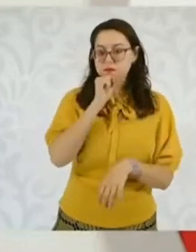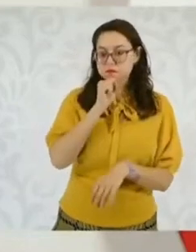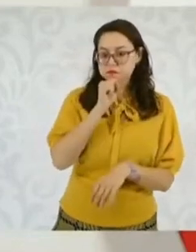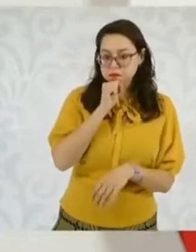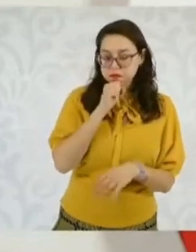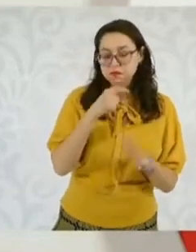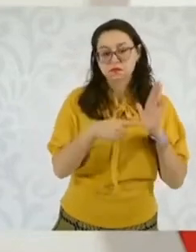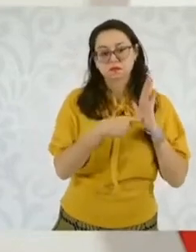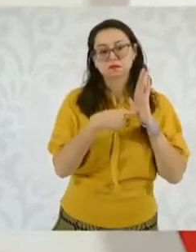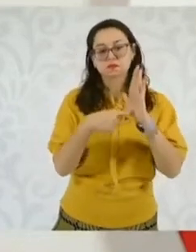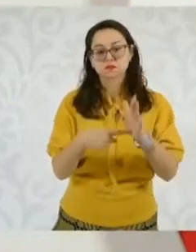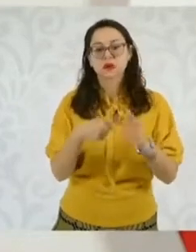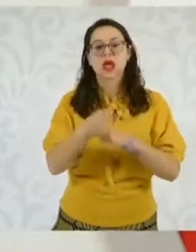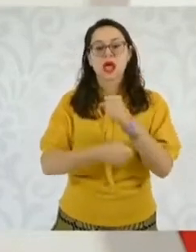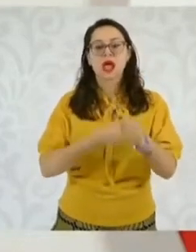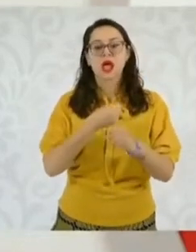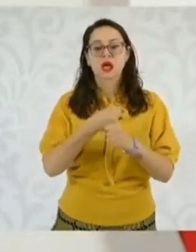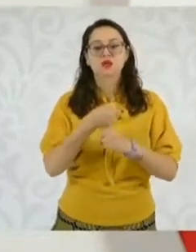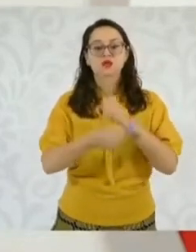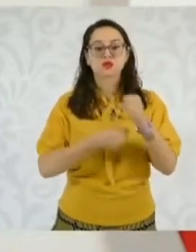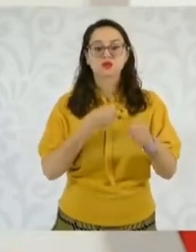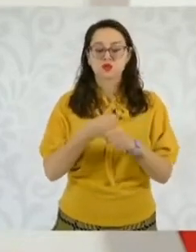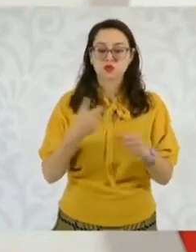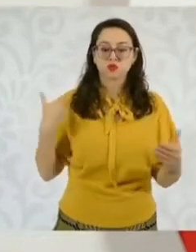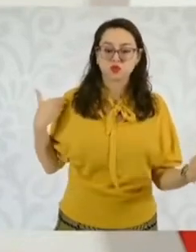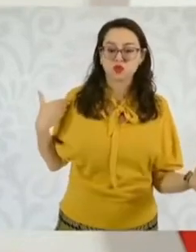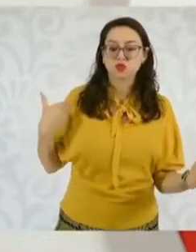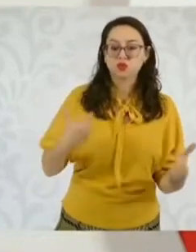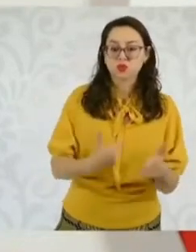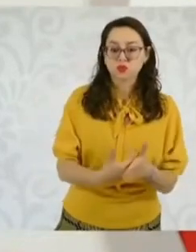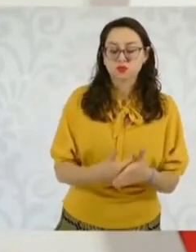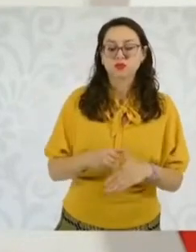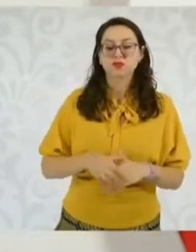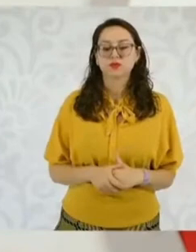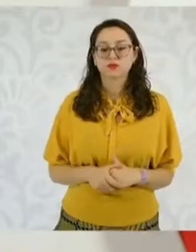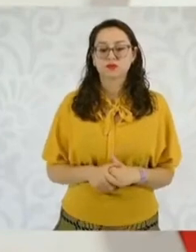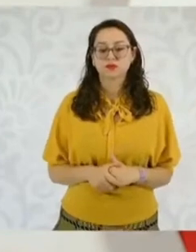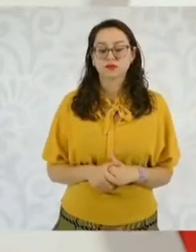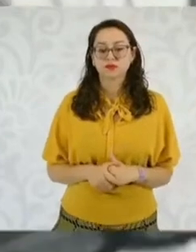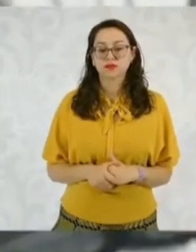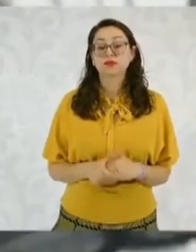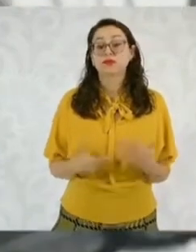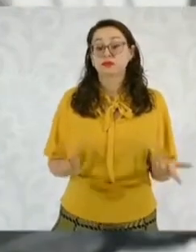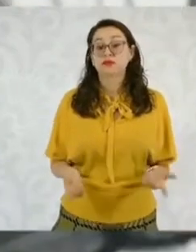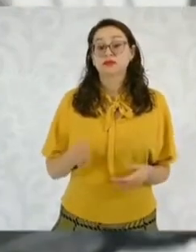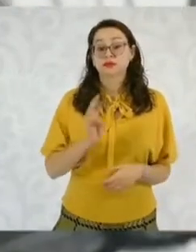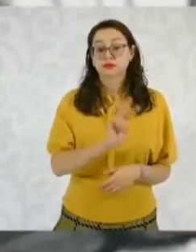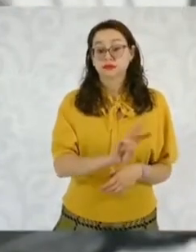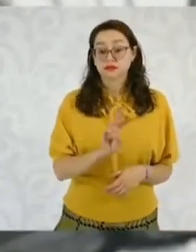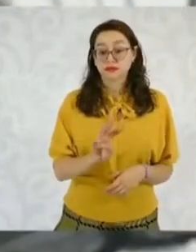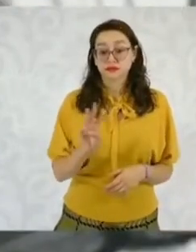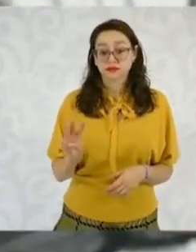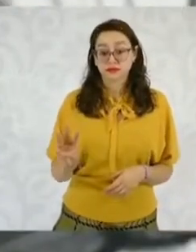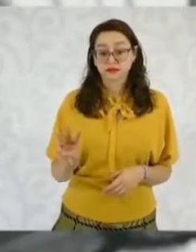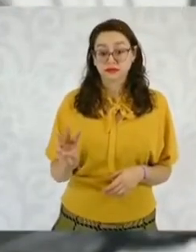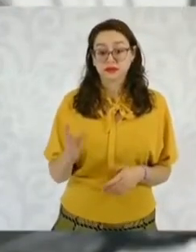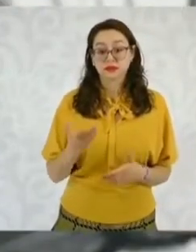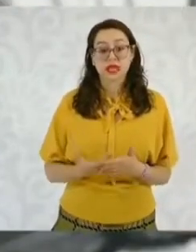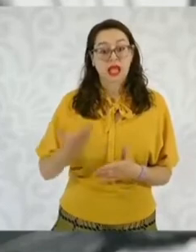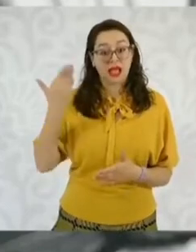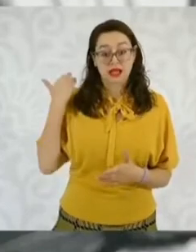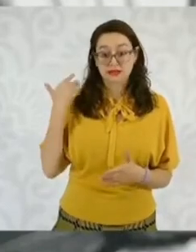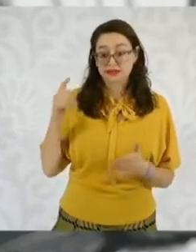estado construyendo durante varios años de acceso público. Esta plataforma no estaba regulada en